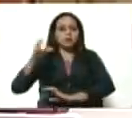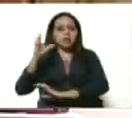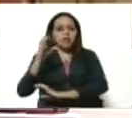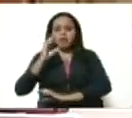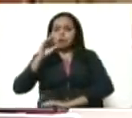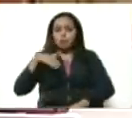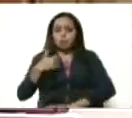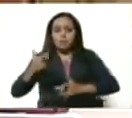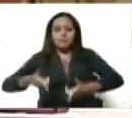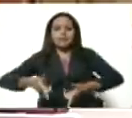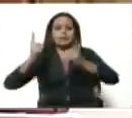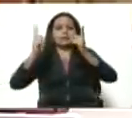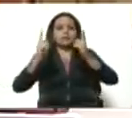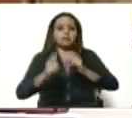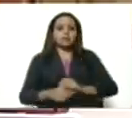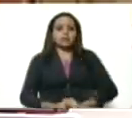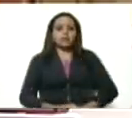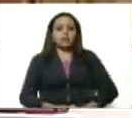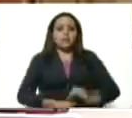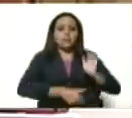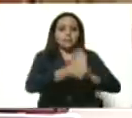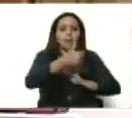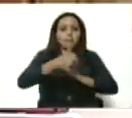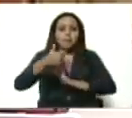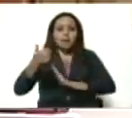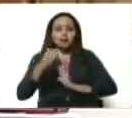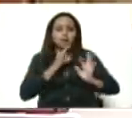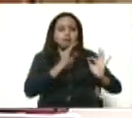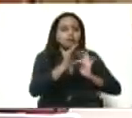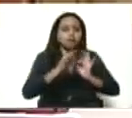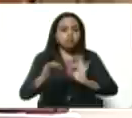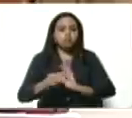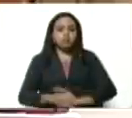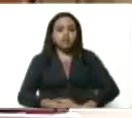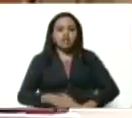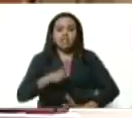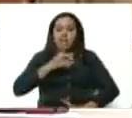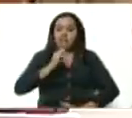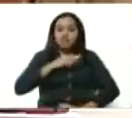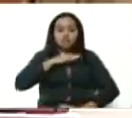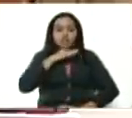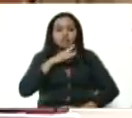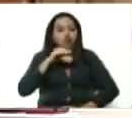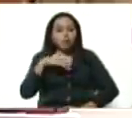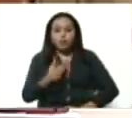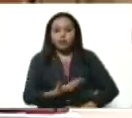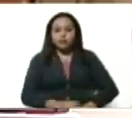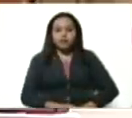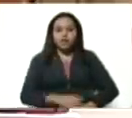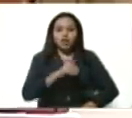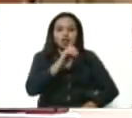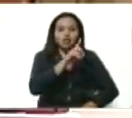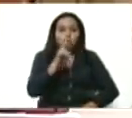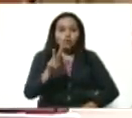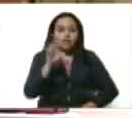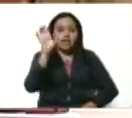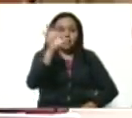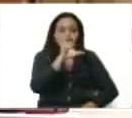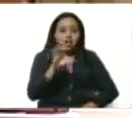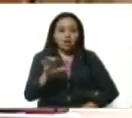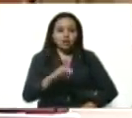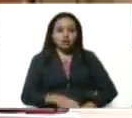podemos permitir una situación de desbordamiento tenemos que actuar en estos dos estados para evitar